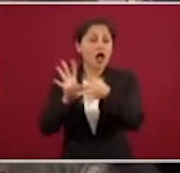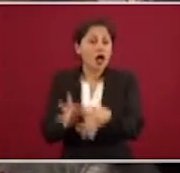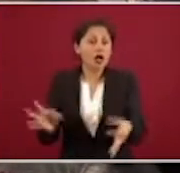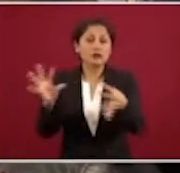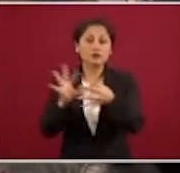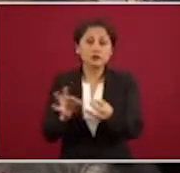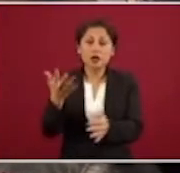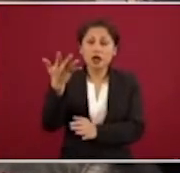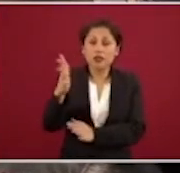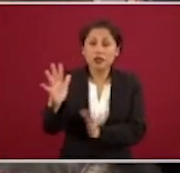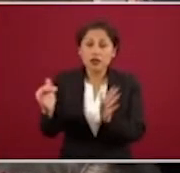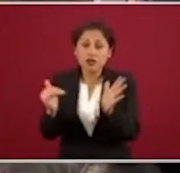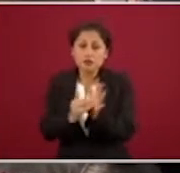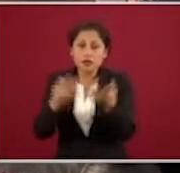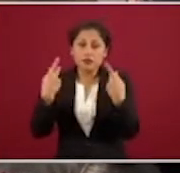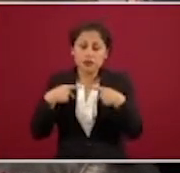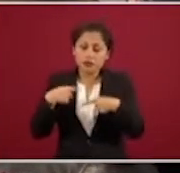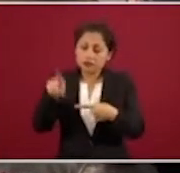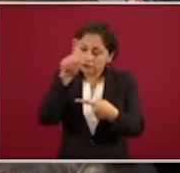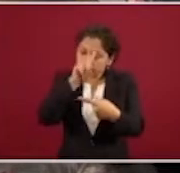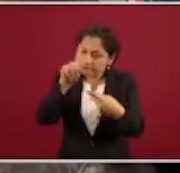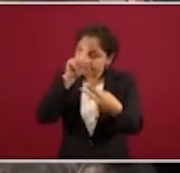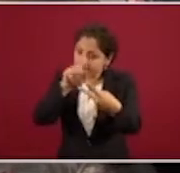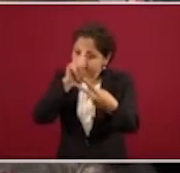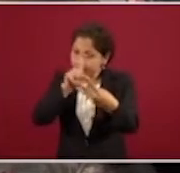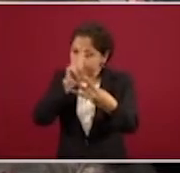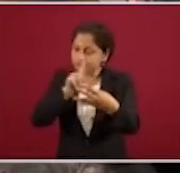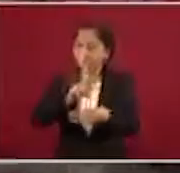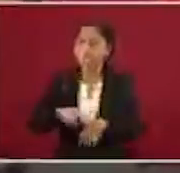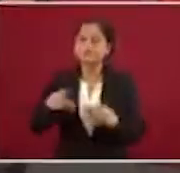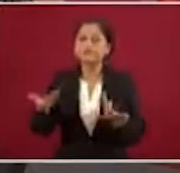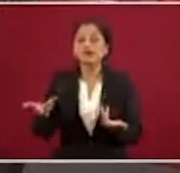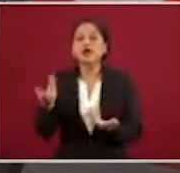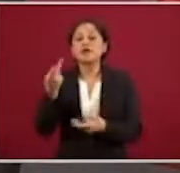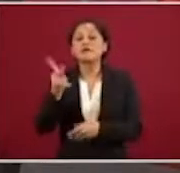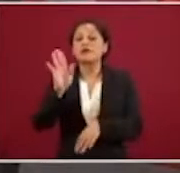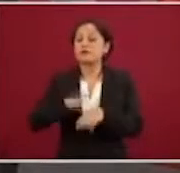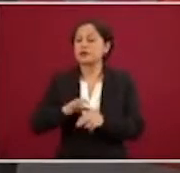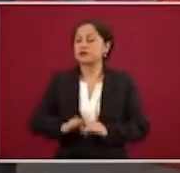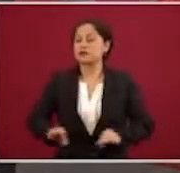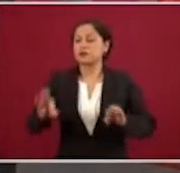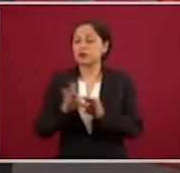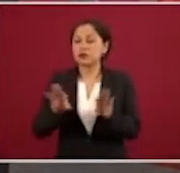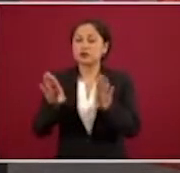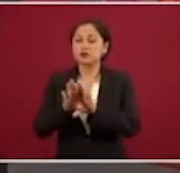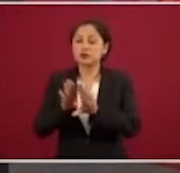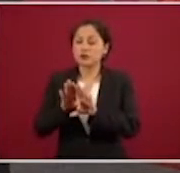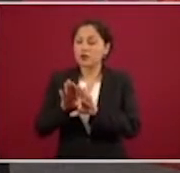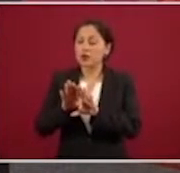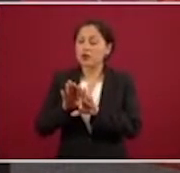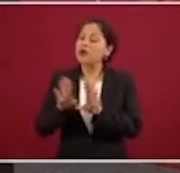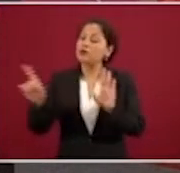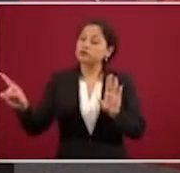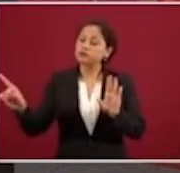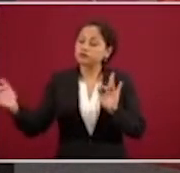orientaciones, consultas y sobre todo abriendo esta posibilidad del diálogo, dejando claro que es